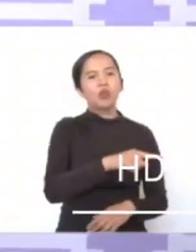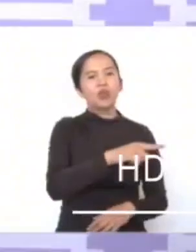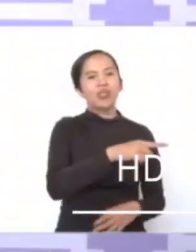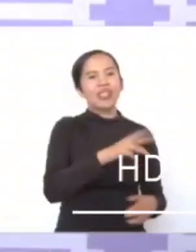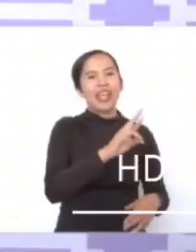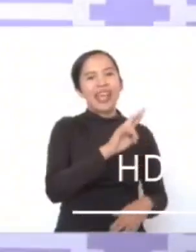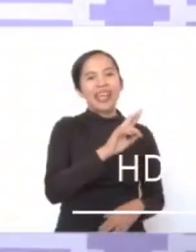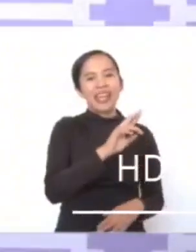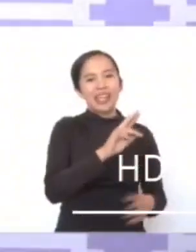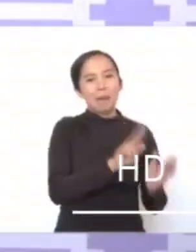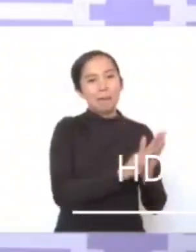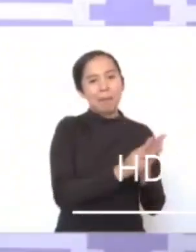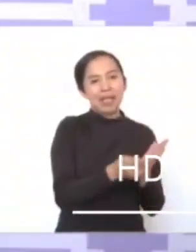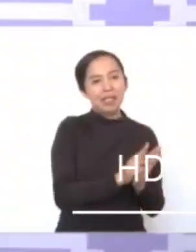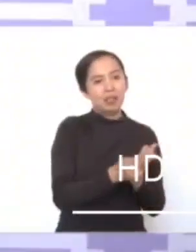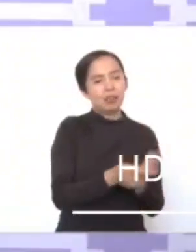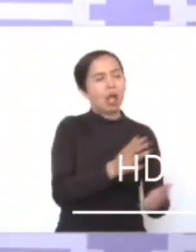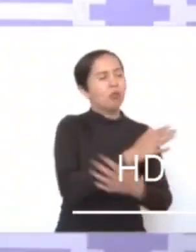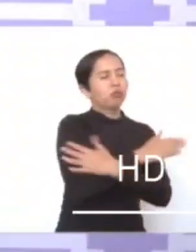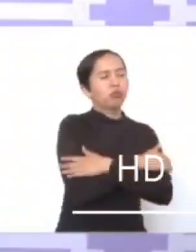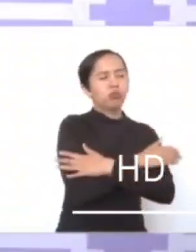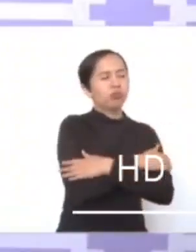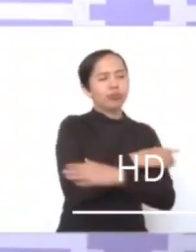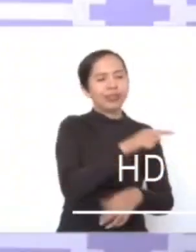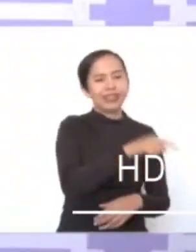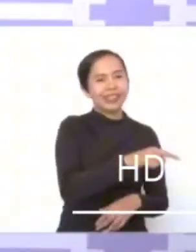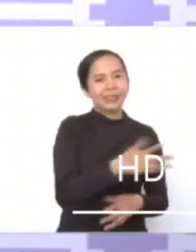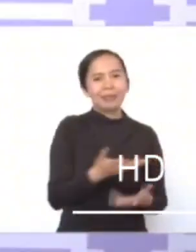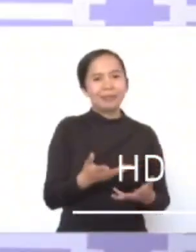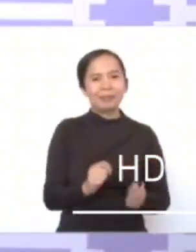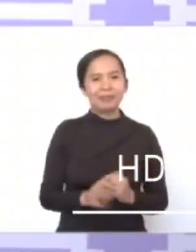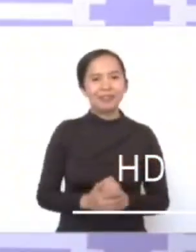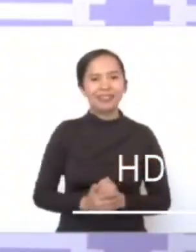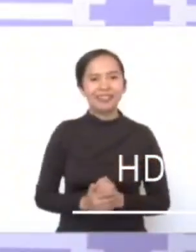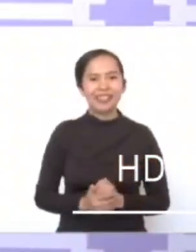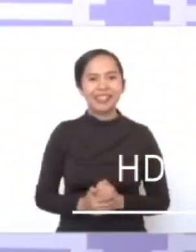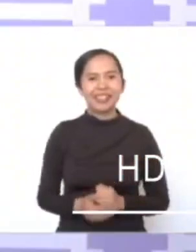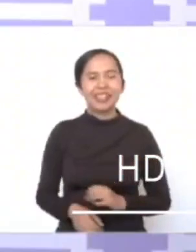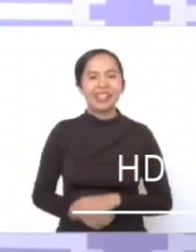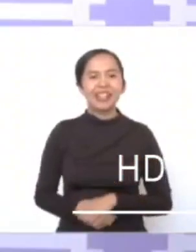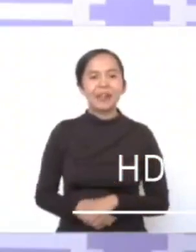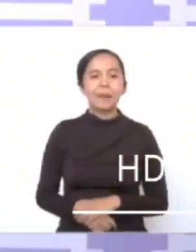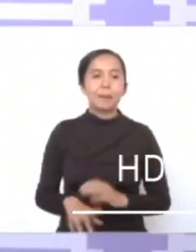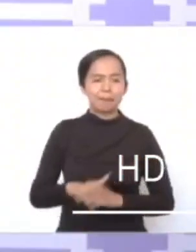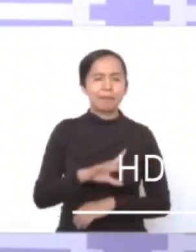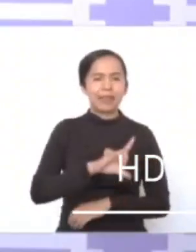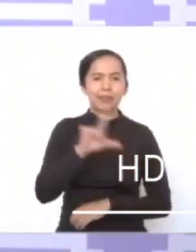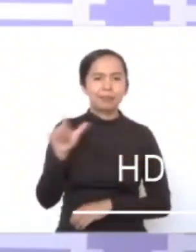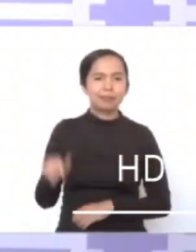del periódico, que no tienen la culpa de la línea editorial. Y luego,